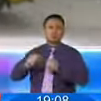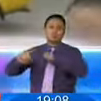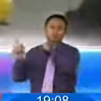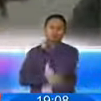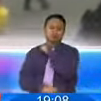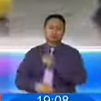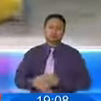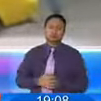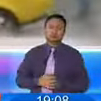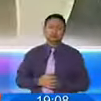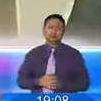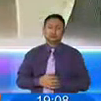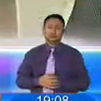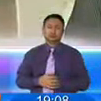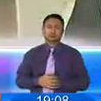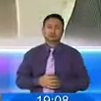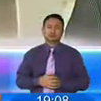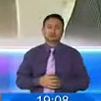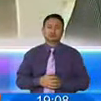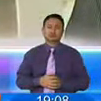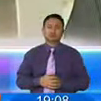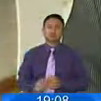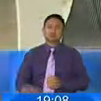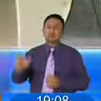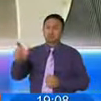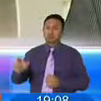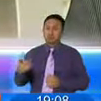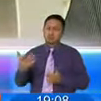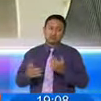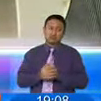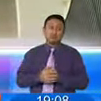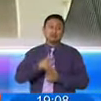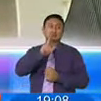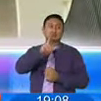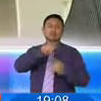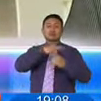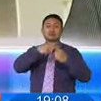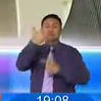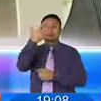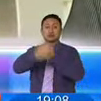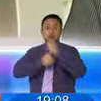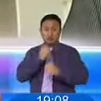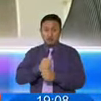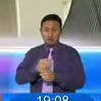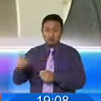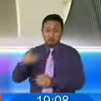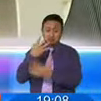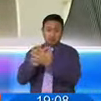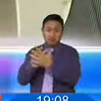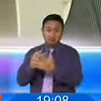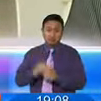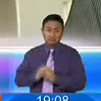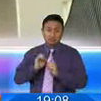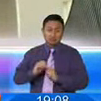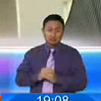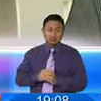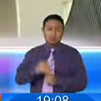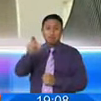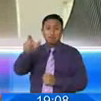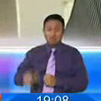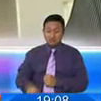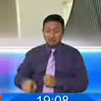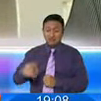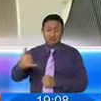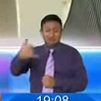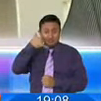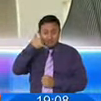alarmas. Persona tendría que ir de 3 a 5 años preso. Es decir, dado que demos ejemplo y que aquella persona que llama a una amenaza de